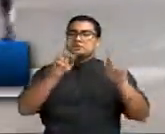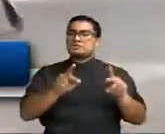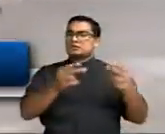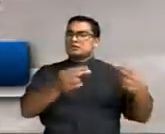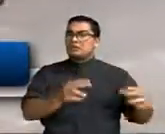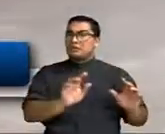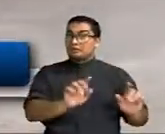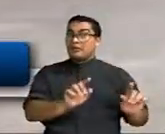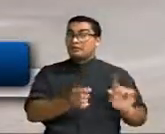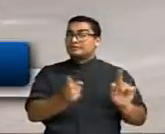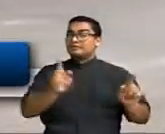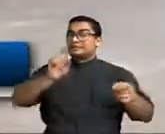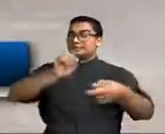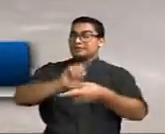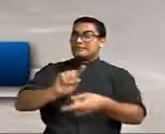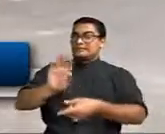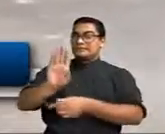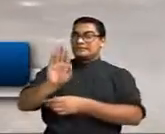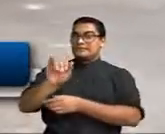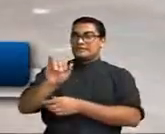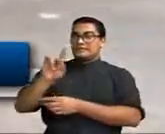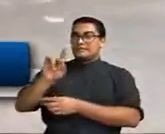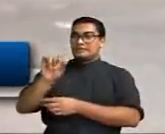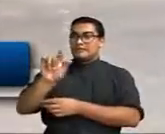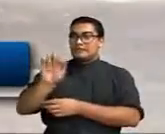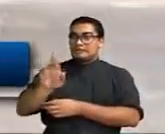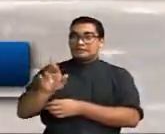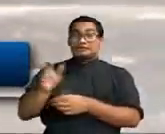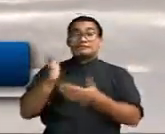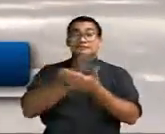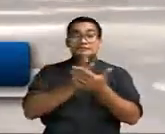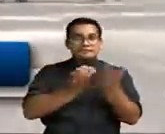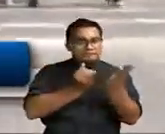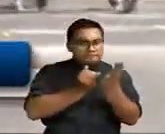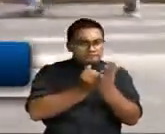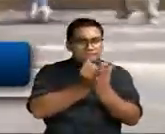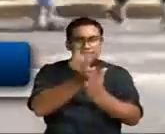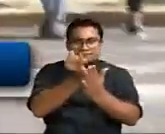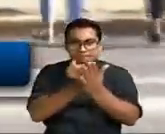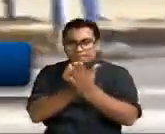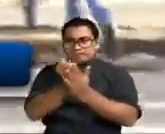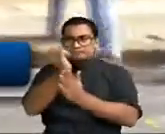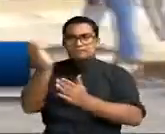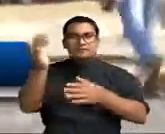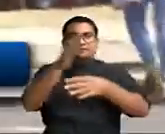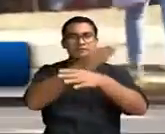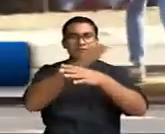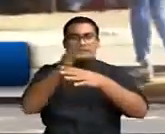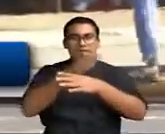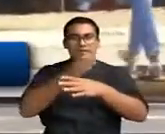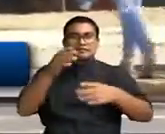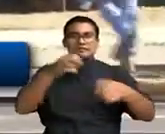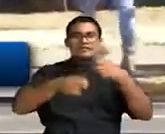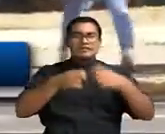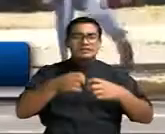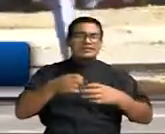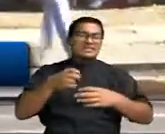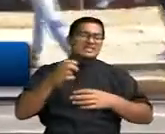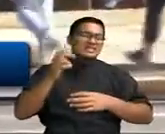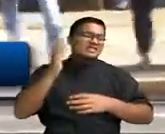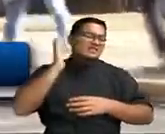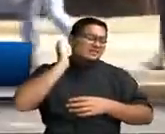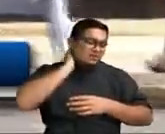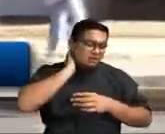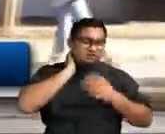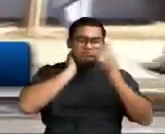también tenemos estudios de que el ambiente influye. Los factores estresantes influyen.